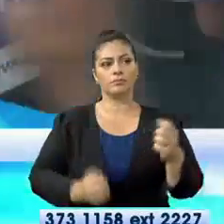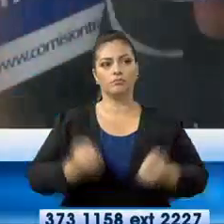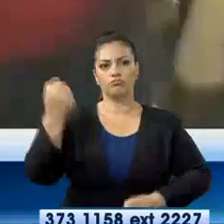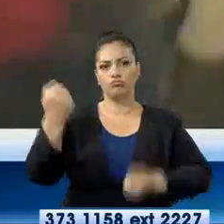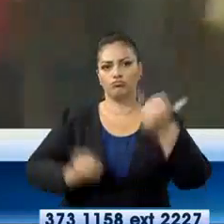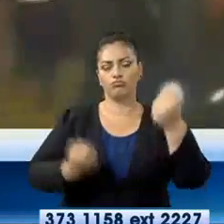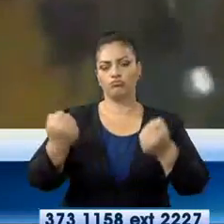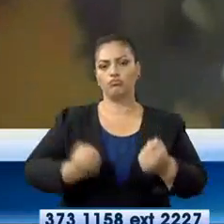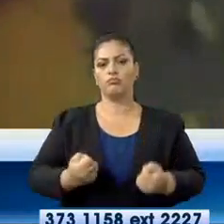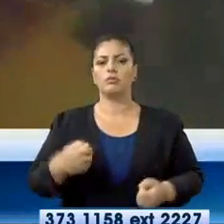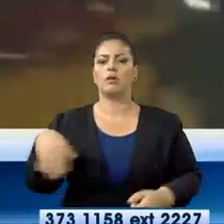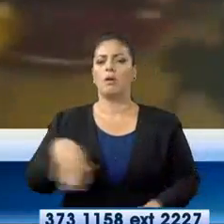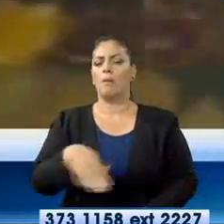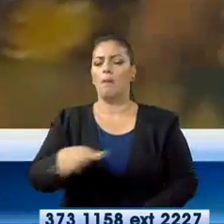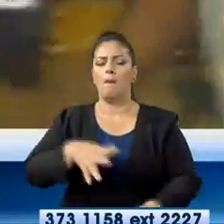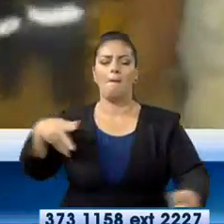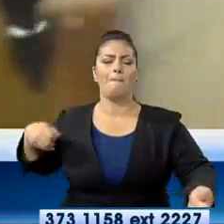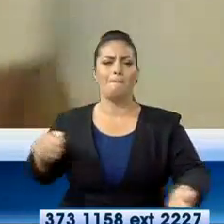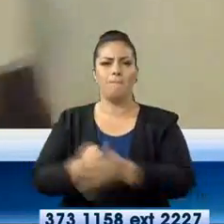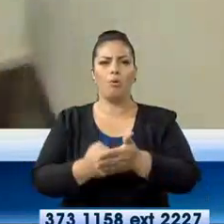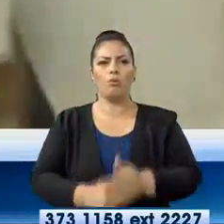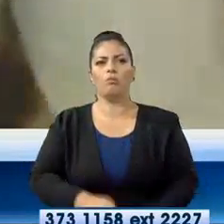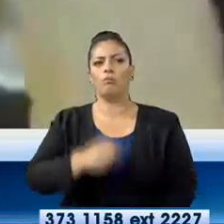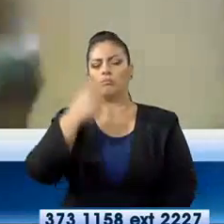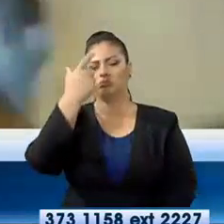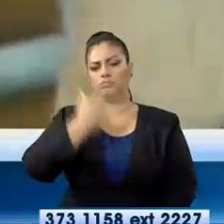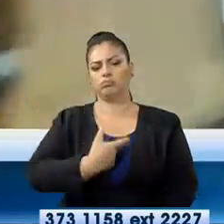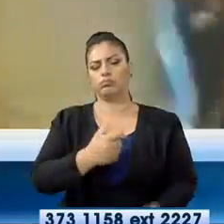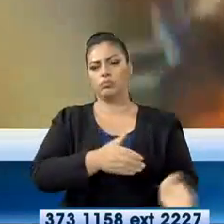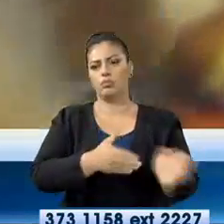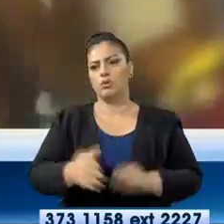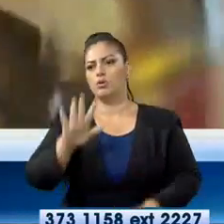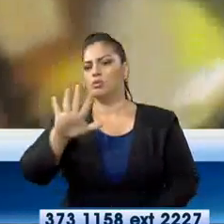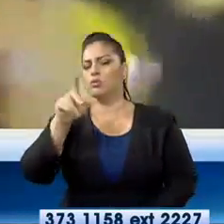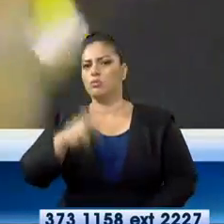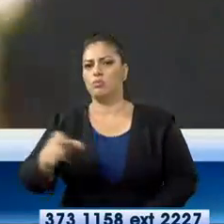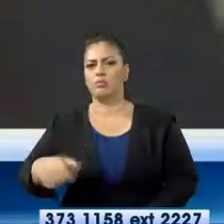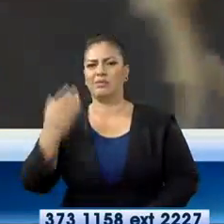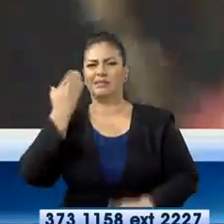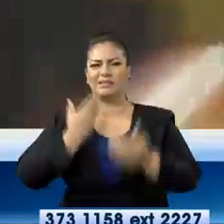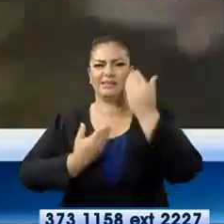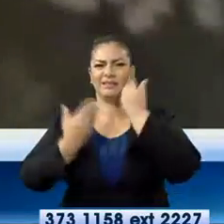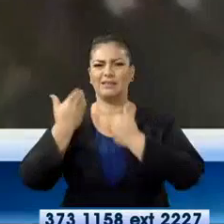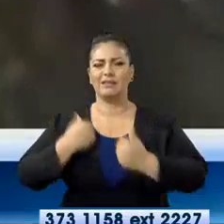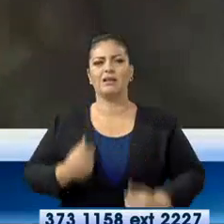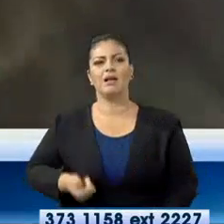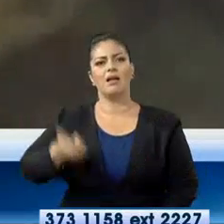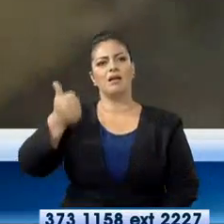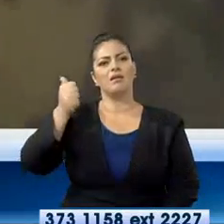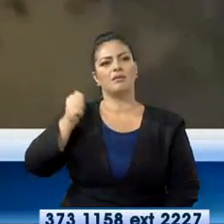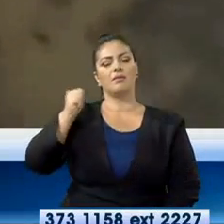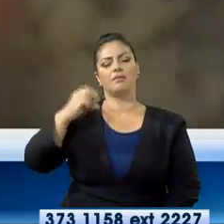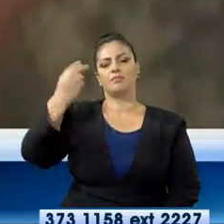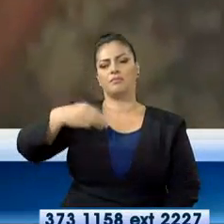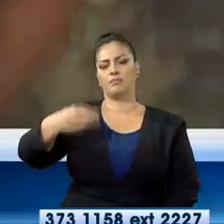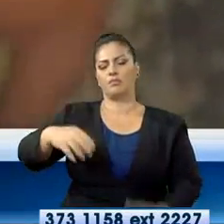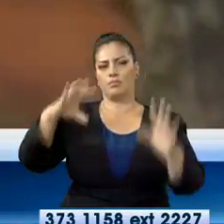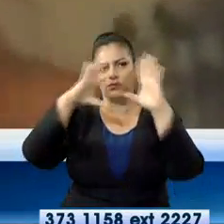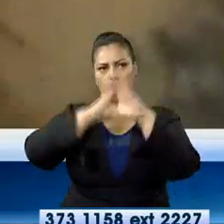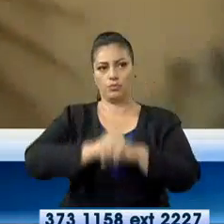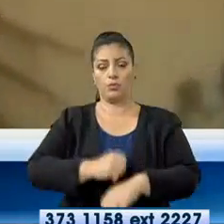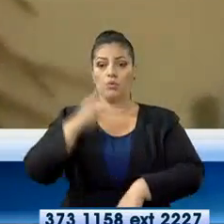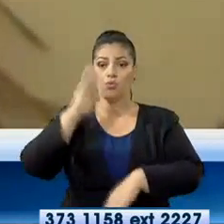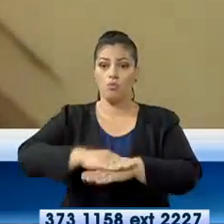el resultado de un accidente de tránsito ocurrido la noche de este miércoles en el sector Santa Paula del Cantón Salinas. Se presume que el exceso